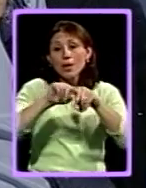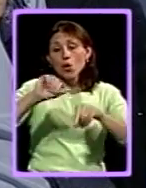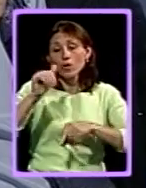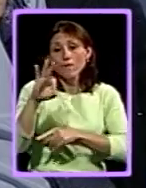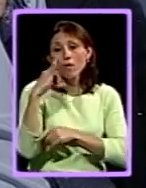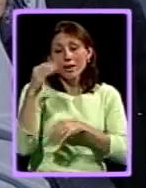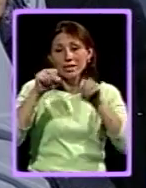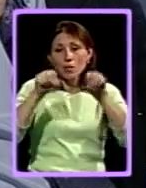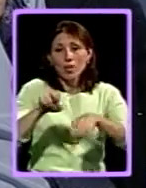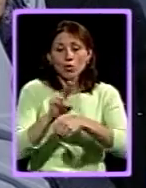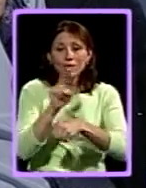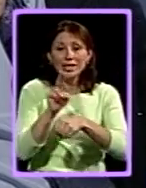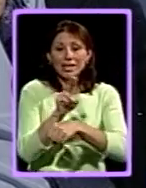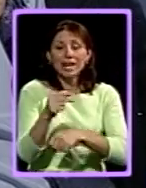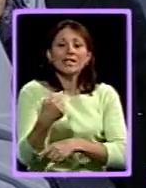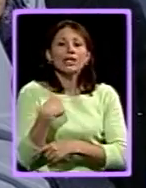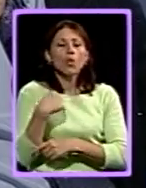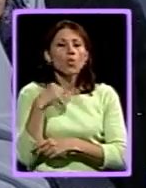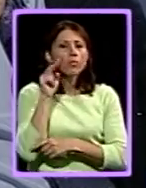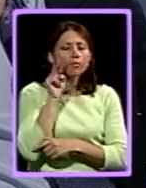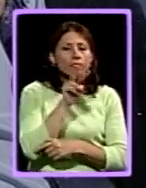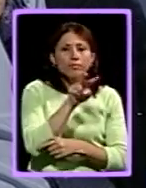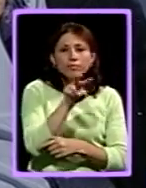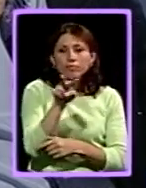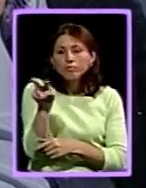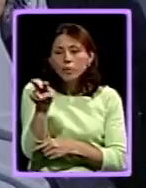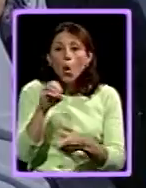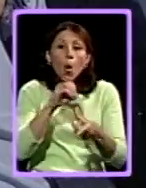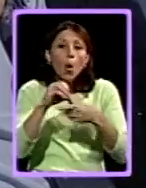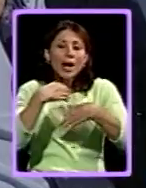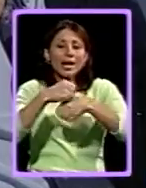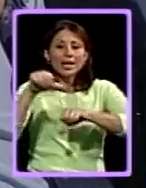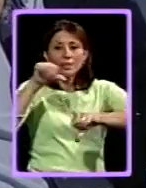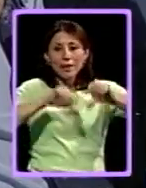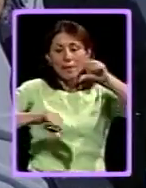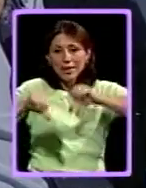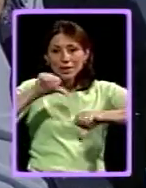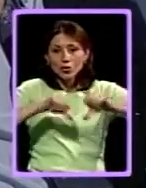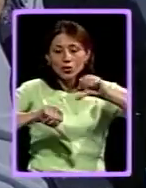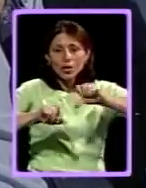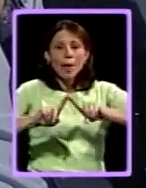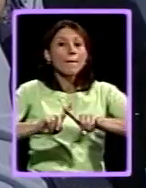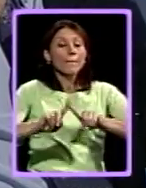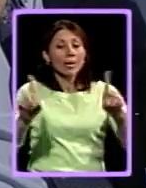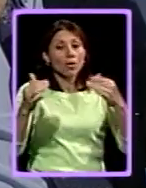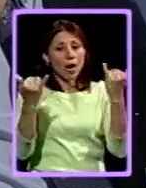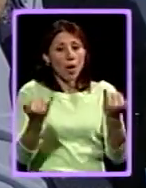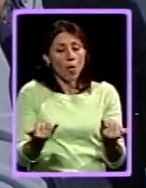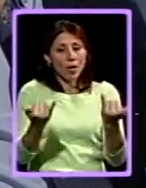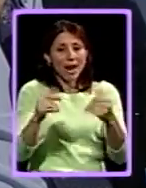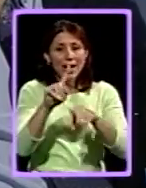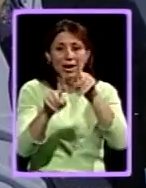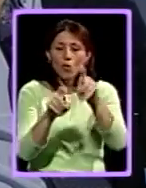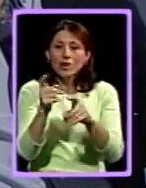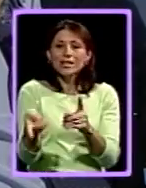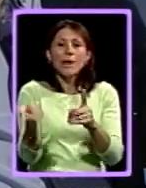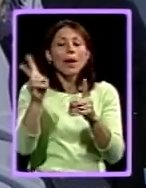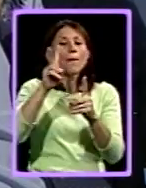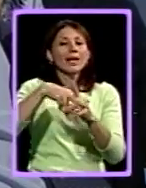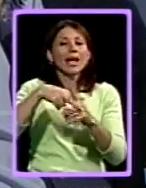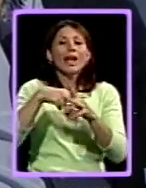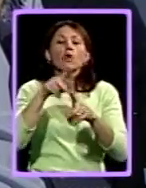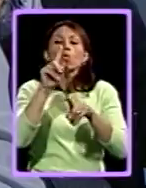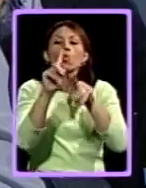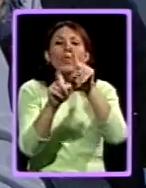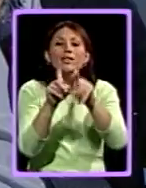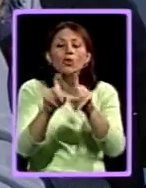uno observe las cosas, ¿verdad? O que haga experimentos. Pero en este caso, la encuesta va a ser aplicar un cuestionario, es decir, hacer